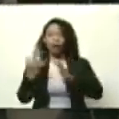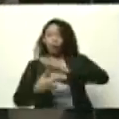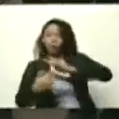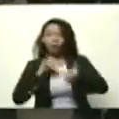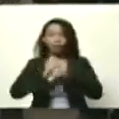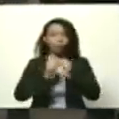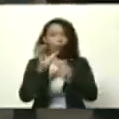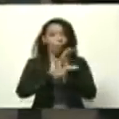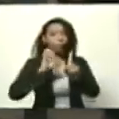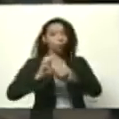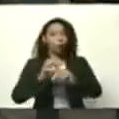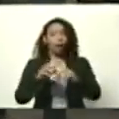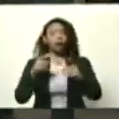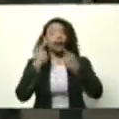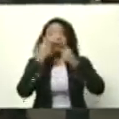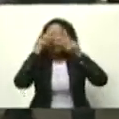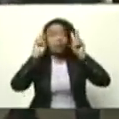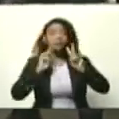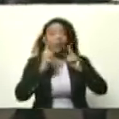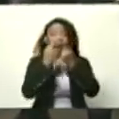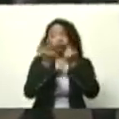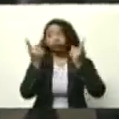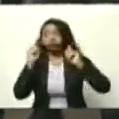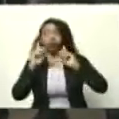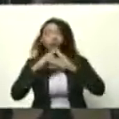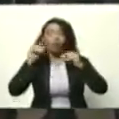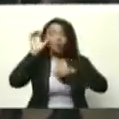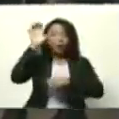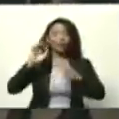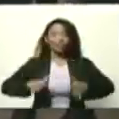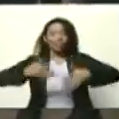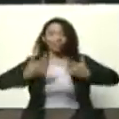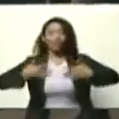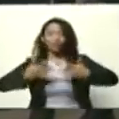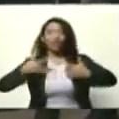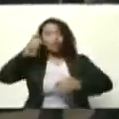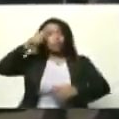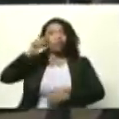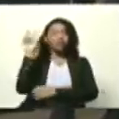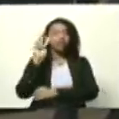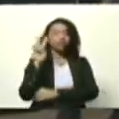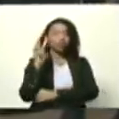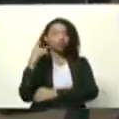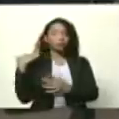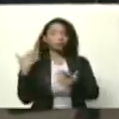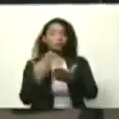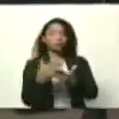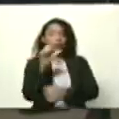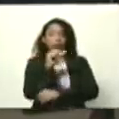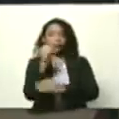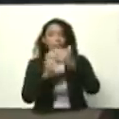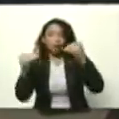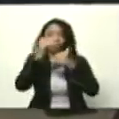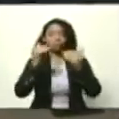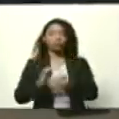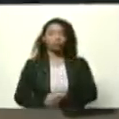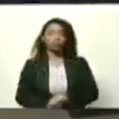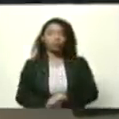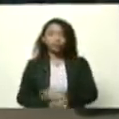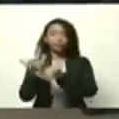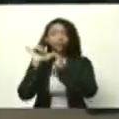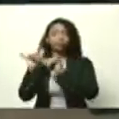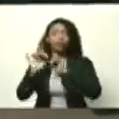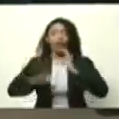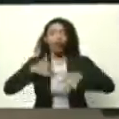deportivas, culturales y ecológicas en todo el país para el disfrute del pueblo venezolano durante la Semana Mayor. Asimismo,